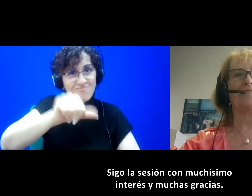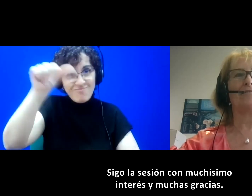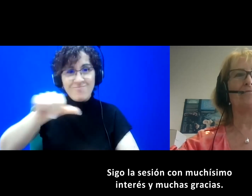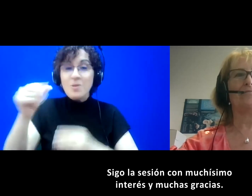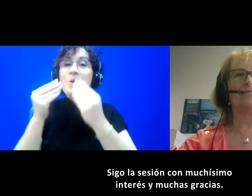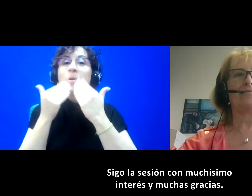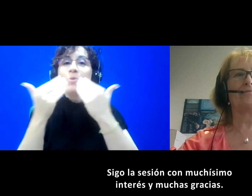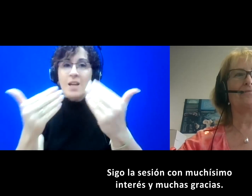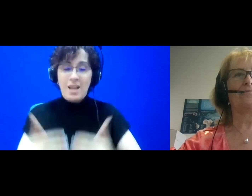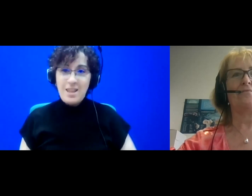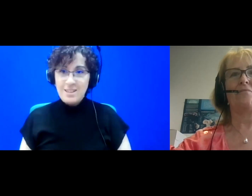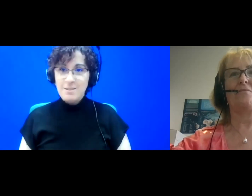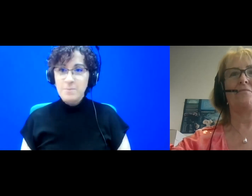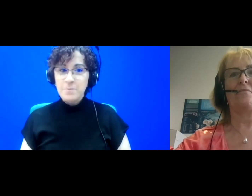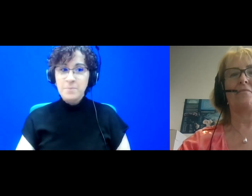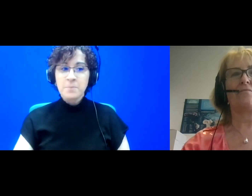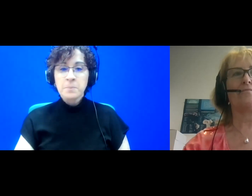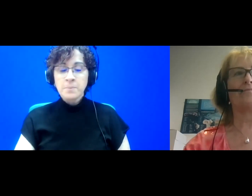gracias.